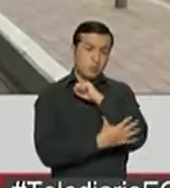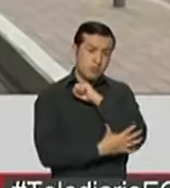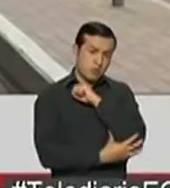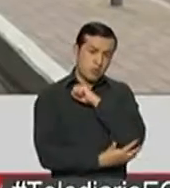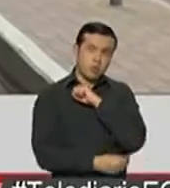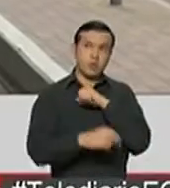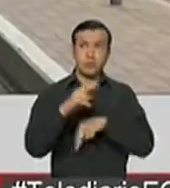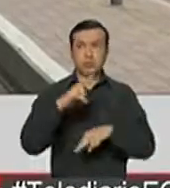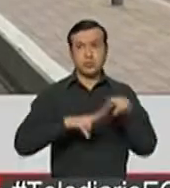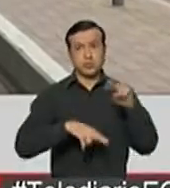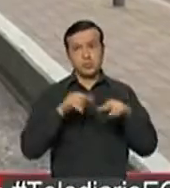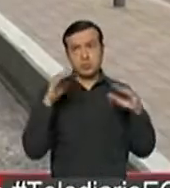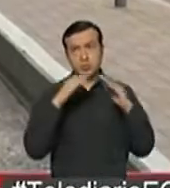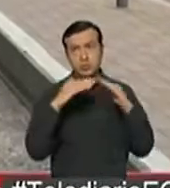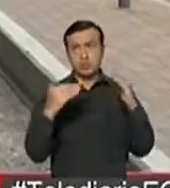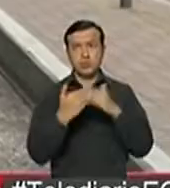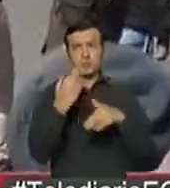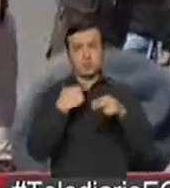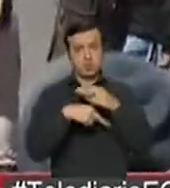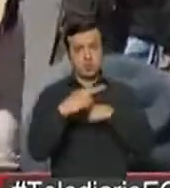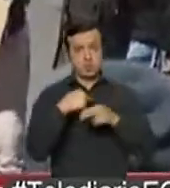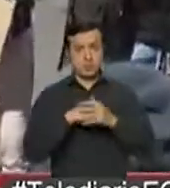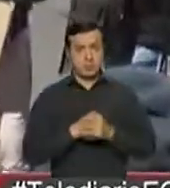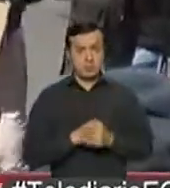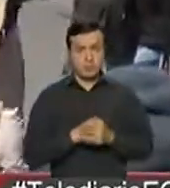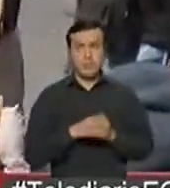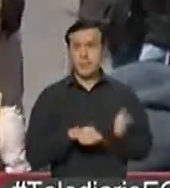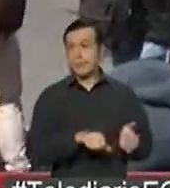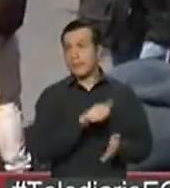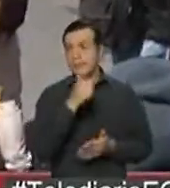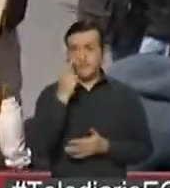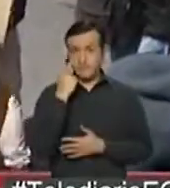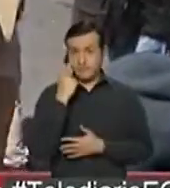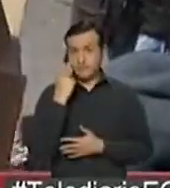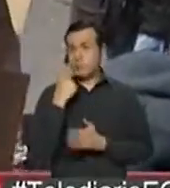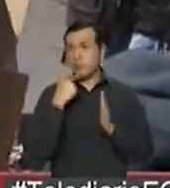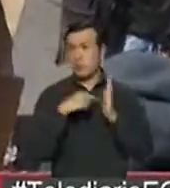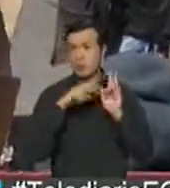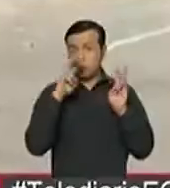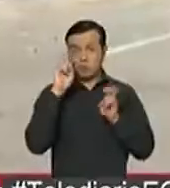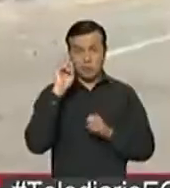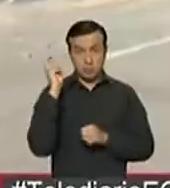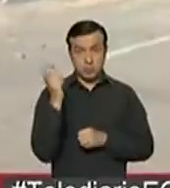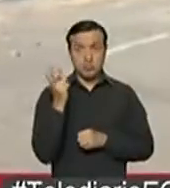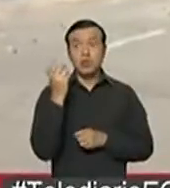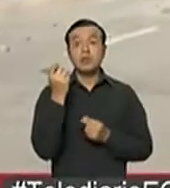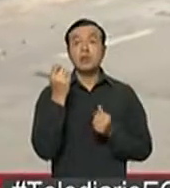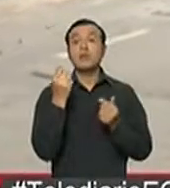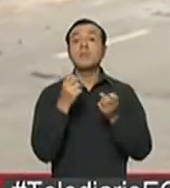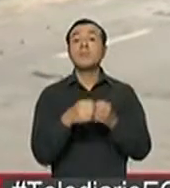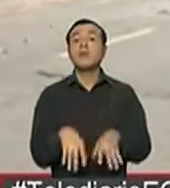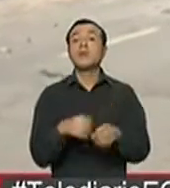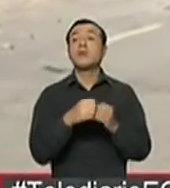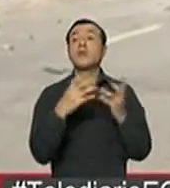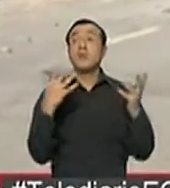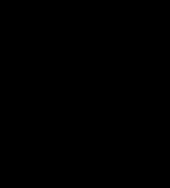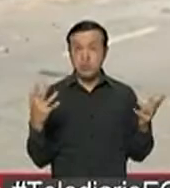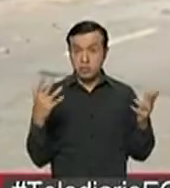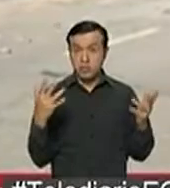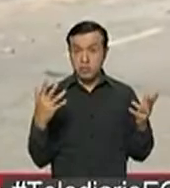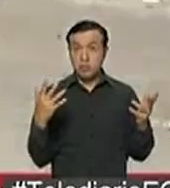construcción de casas, de emprendimientos. Otro caso, en el campo turístico, estas pérdidas equivaldrían a que